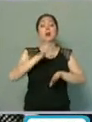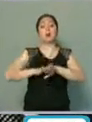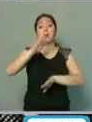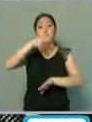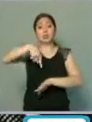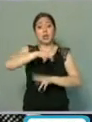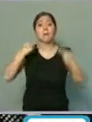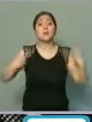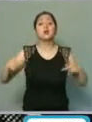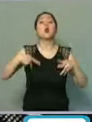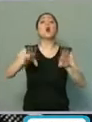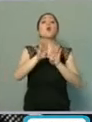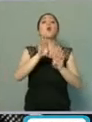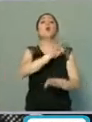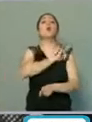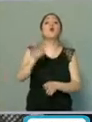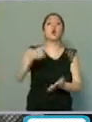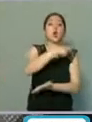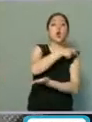personas acceden a las